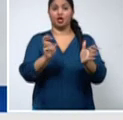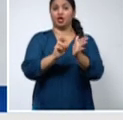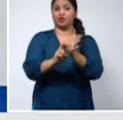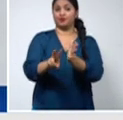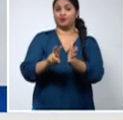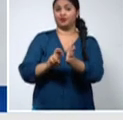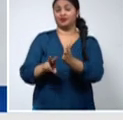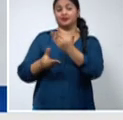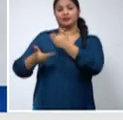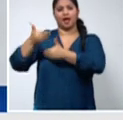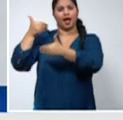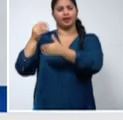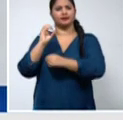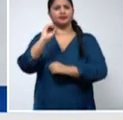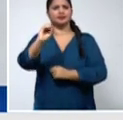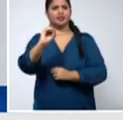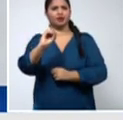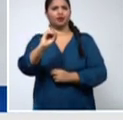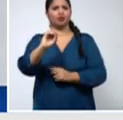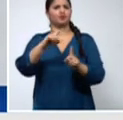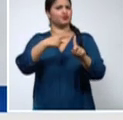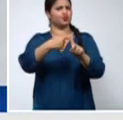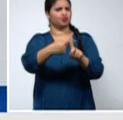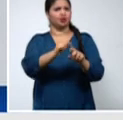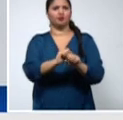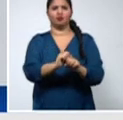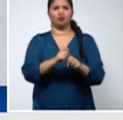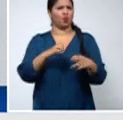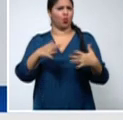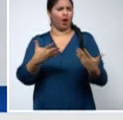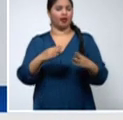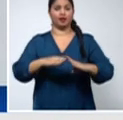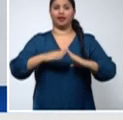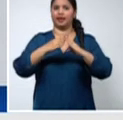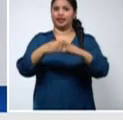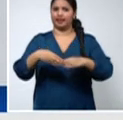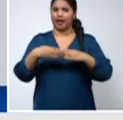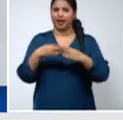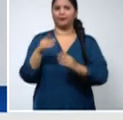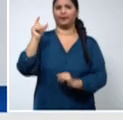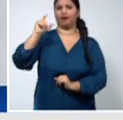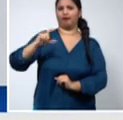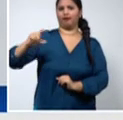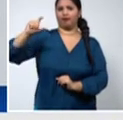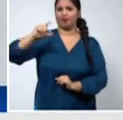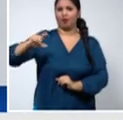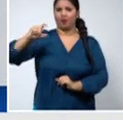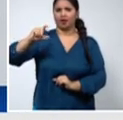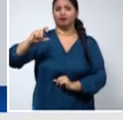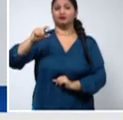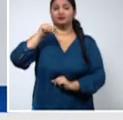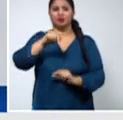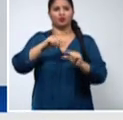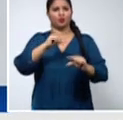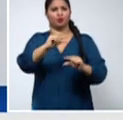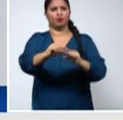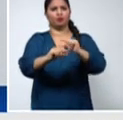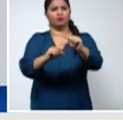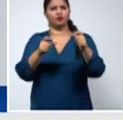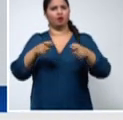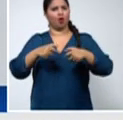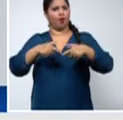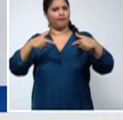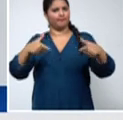grandes complicaciones, como Granma, como Camagüey, el incremento que han tenido y